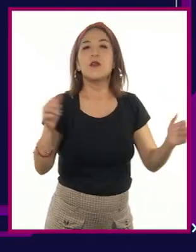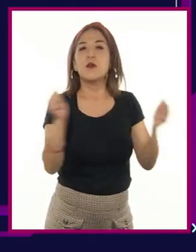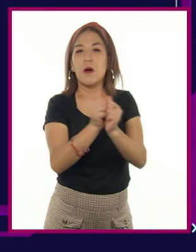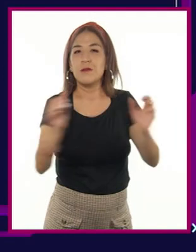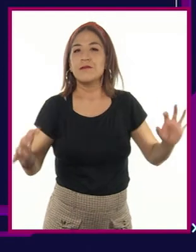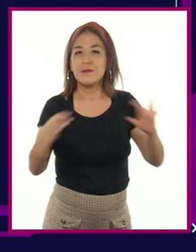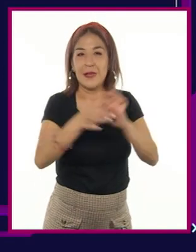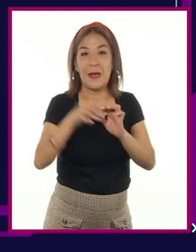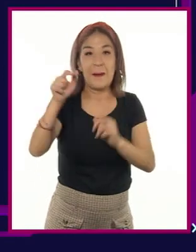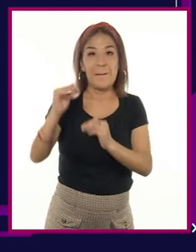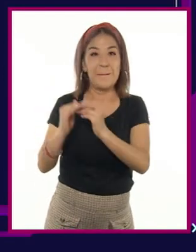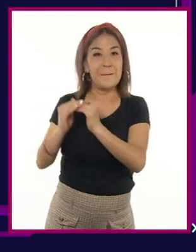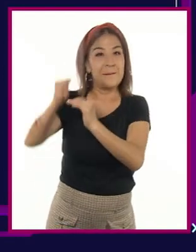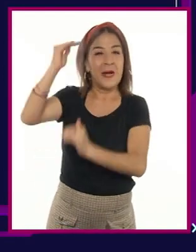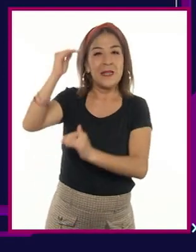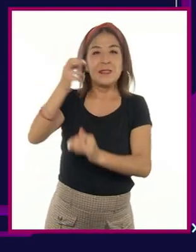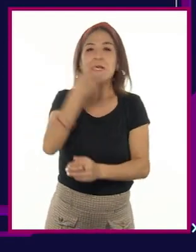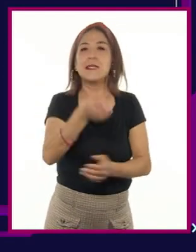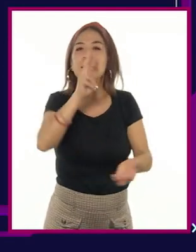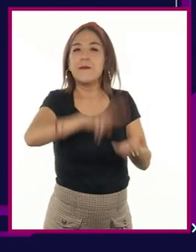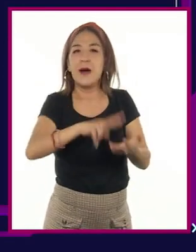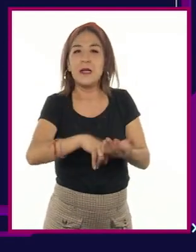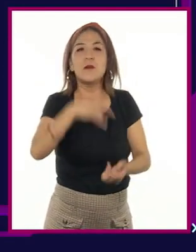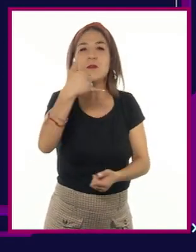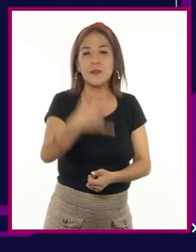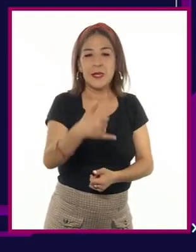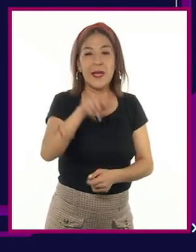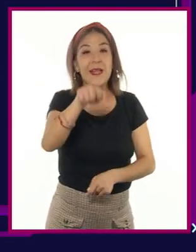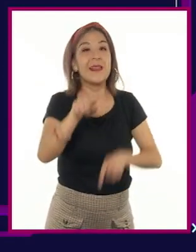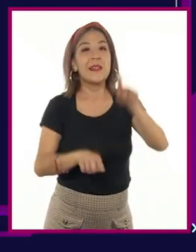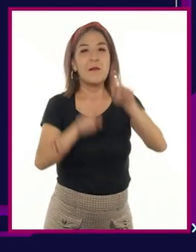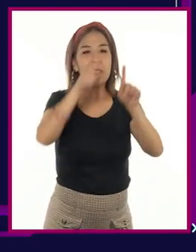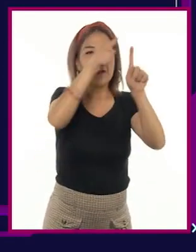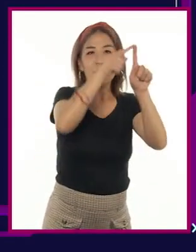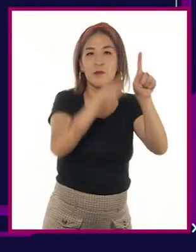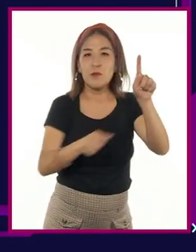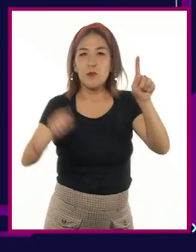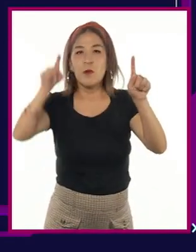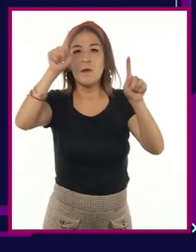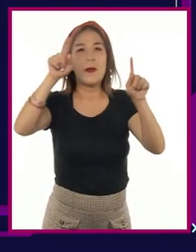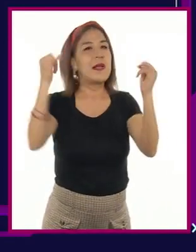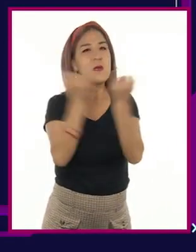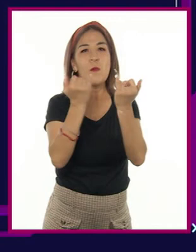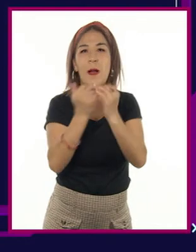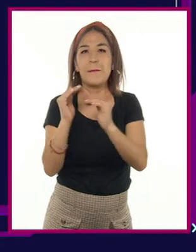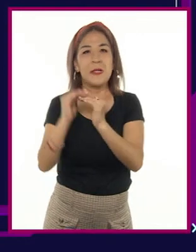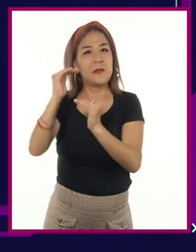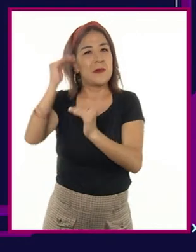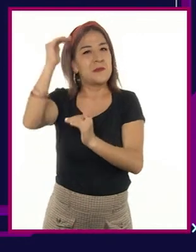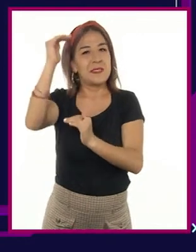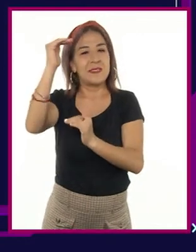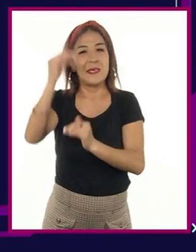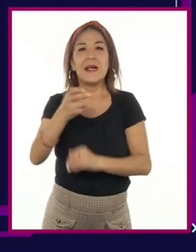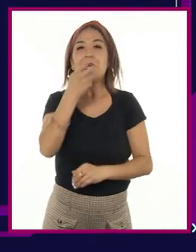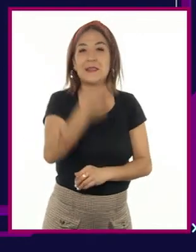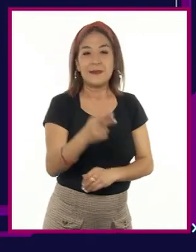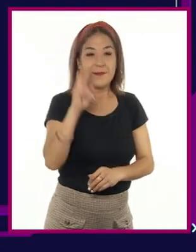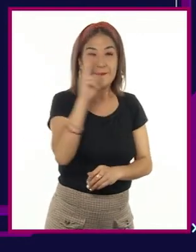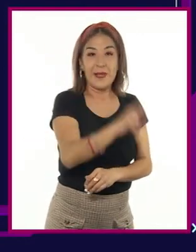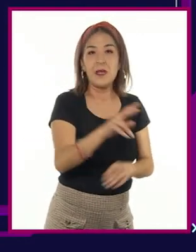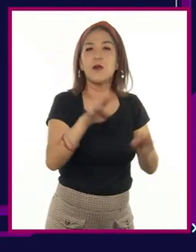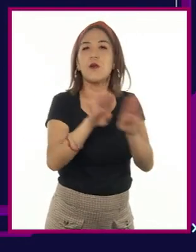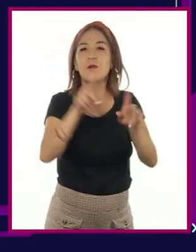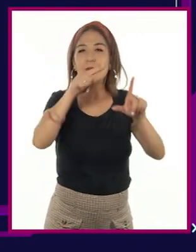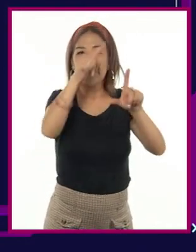éstos aumentan los valores de y según la curva también van aumentando a partir de observar la